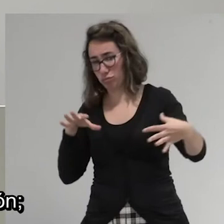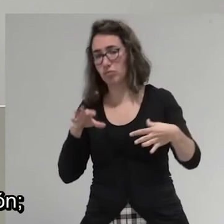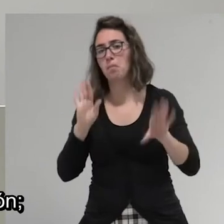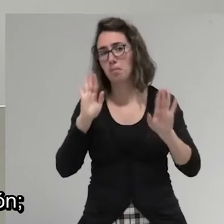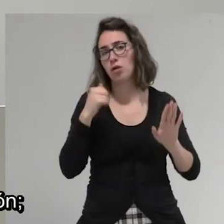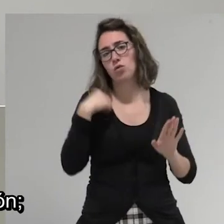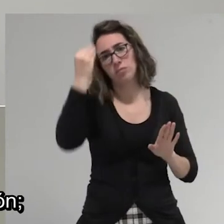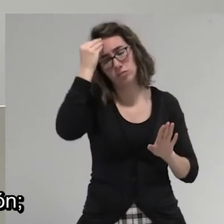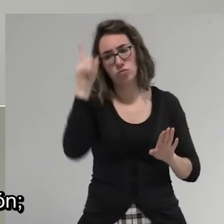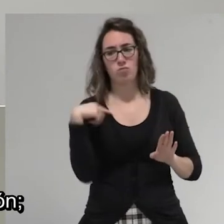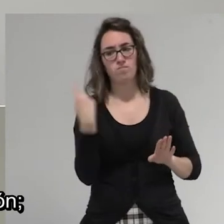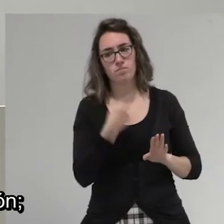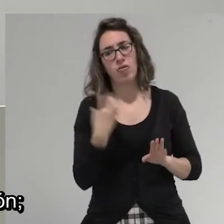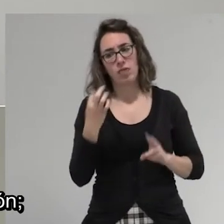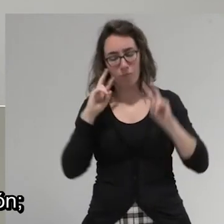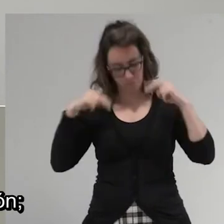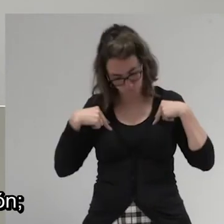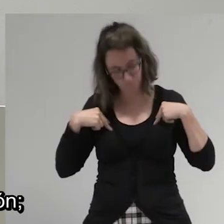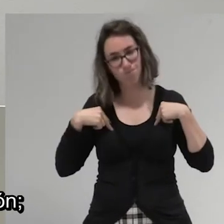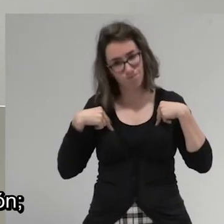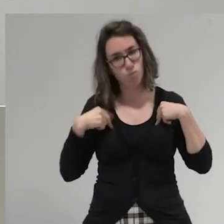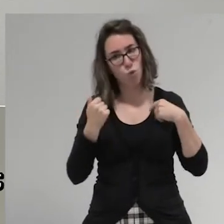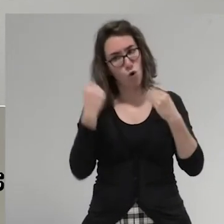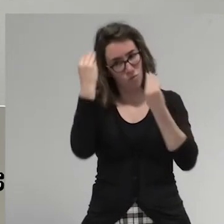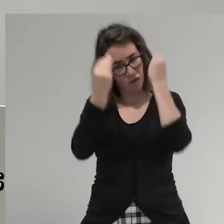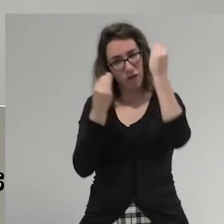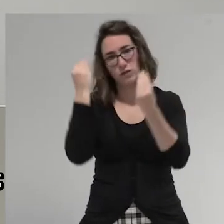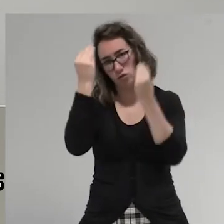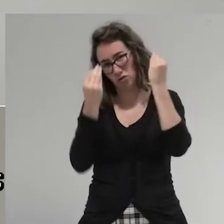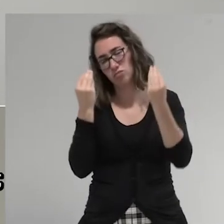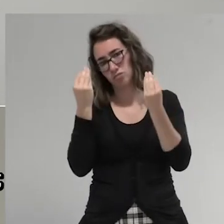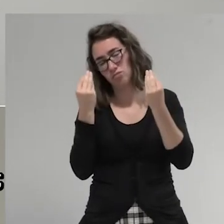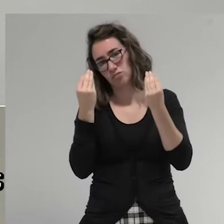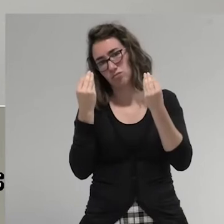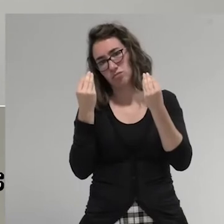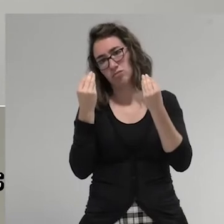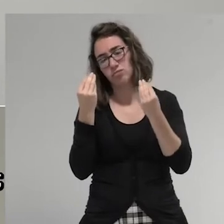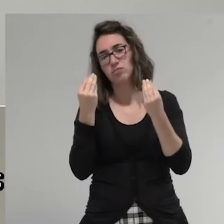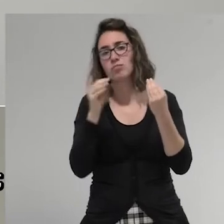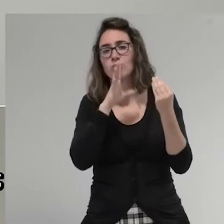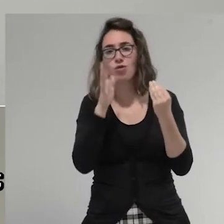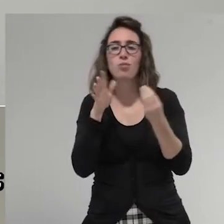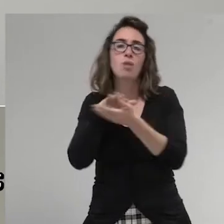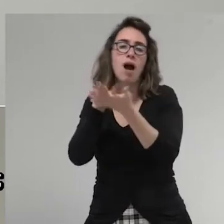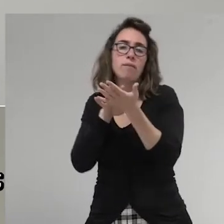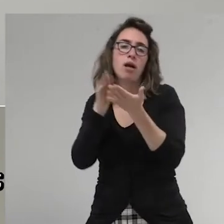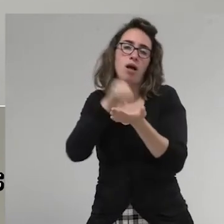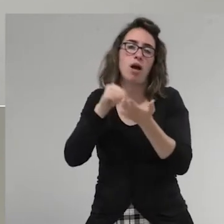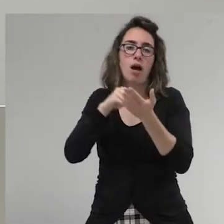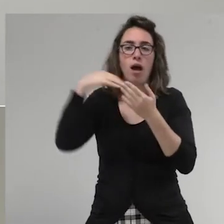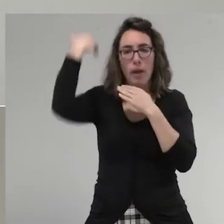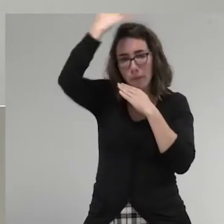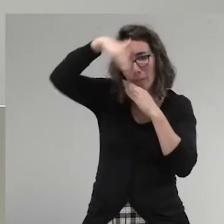nos tenemos que hacer un buen repaso y una reflexión, pues bueno, se habla mucho de lo del velo, pero más allá del